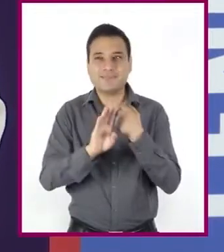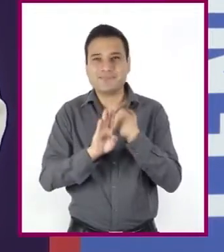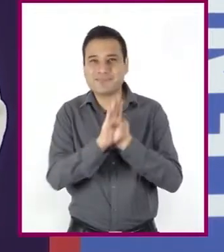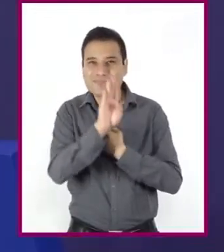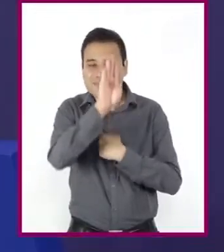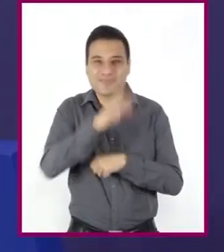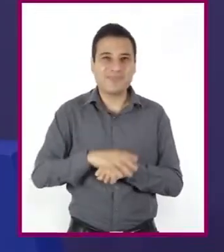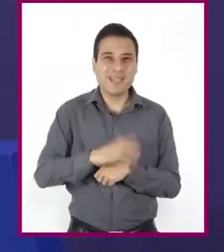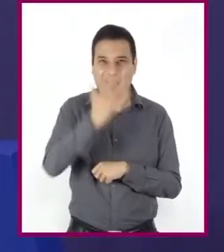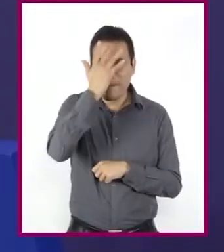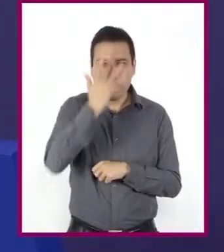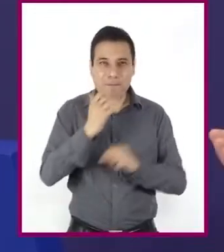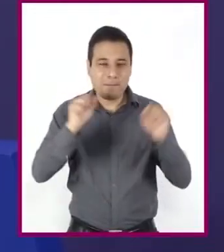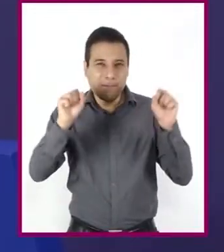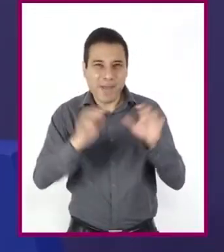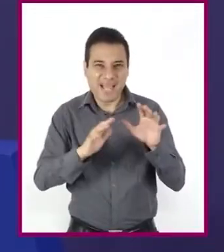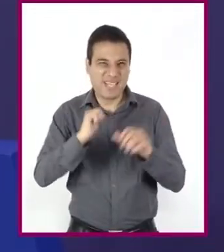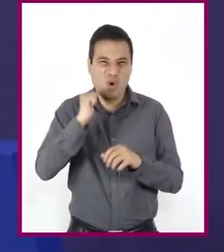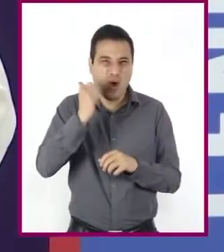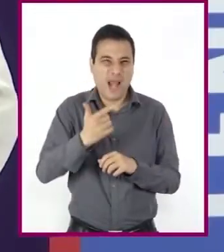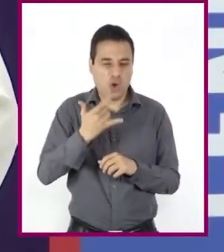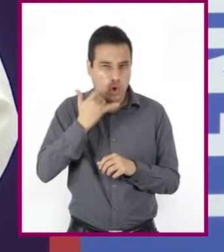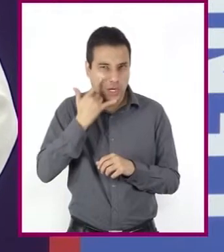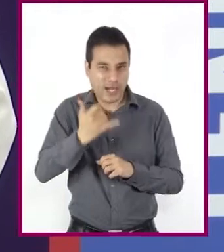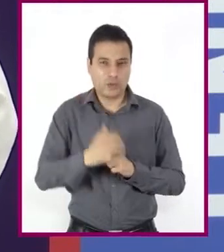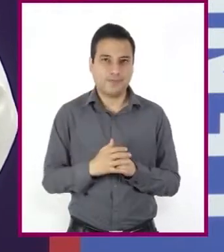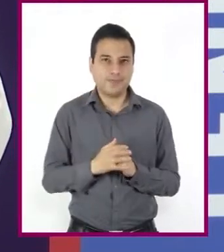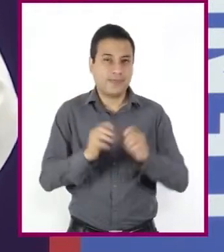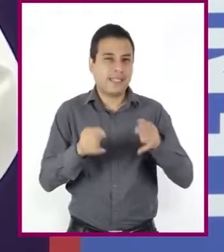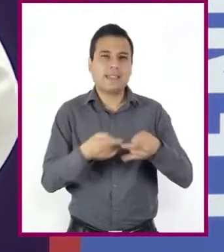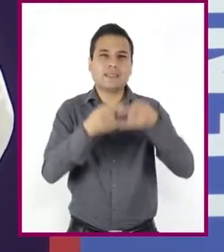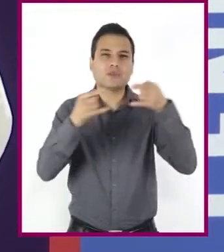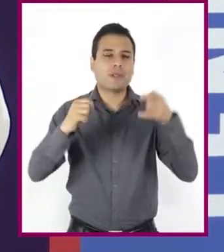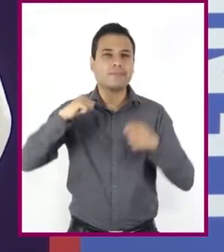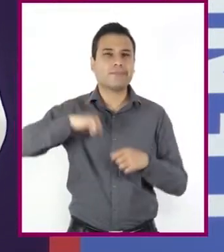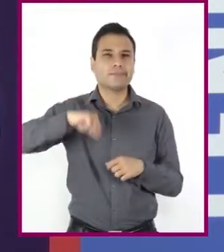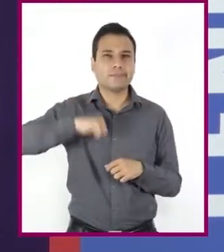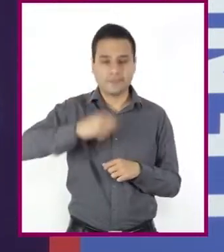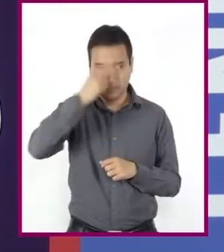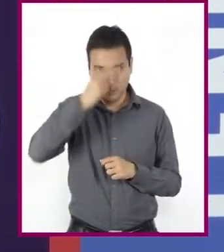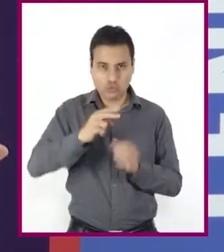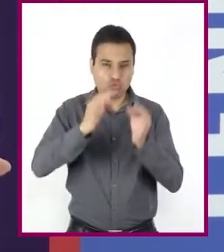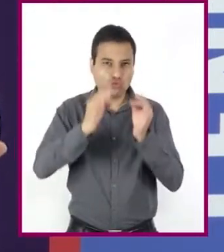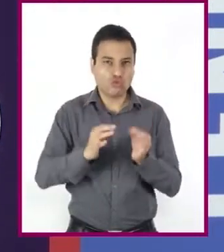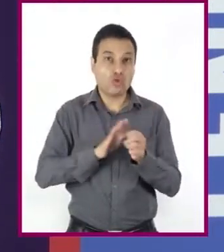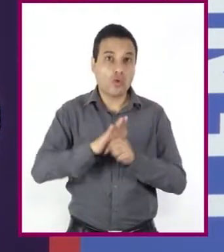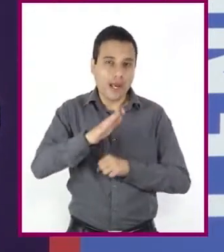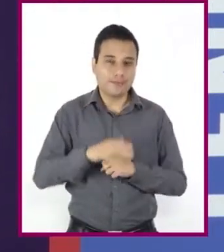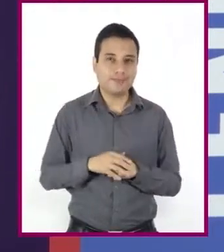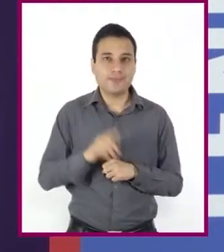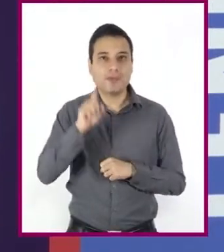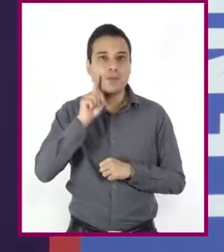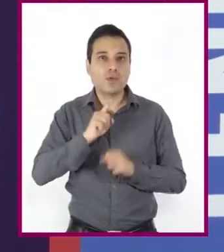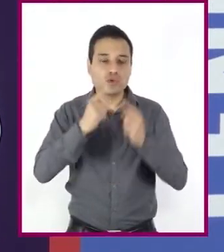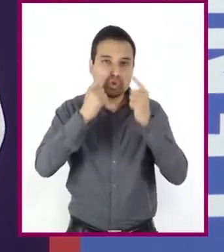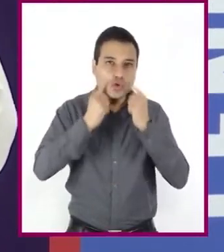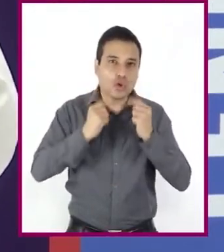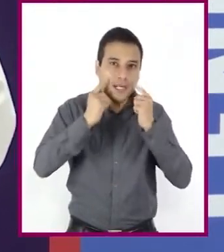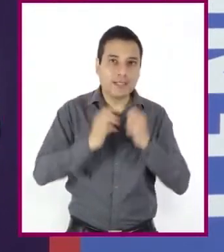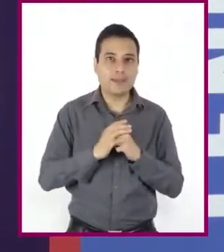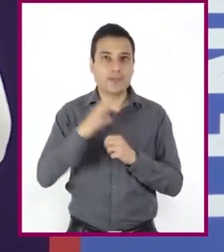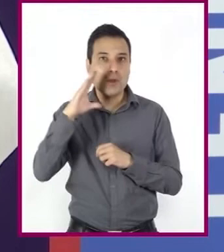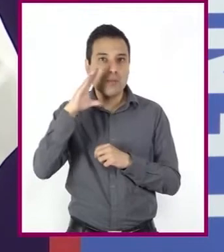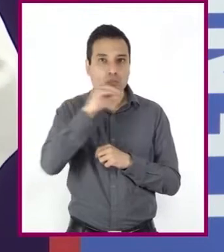o inexplicable. Algunas de las leyendas más conocidas en nuestro país son La Llorona, La Mulata de